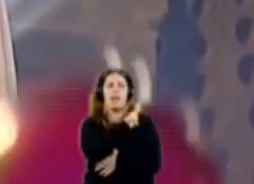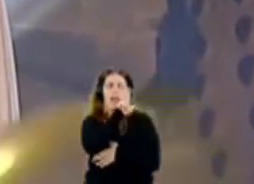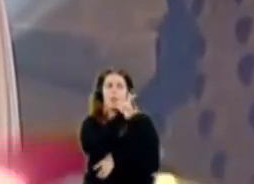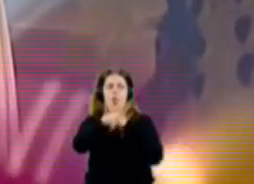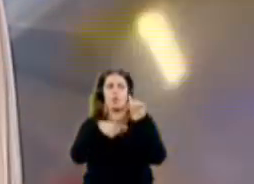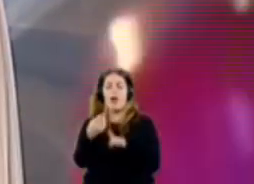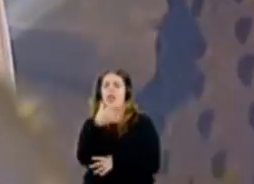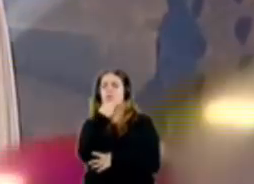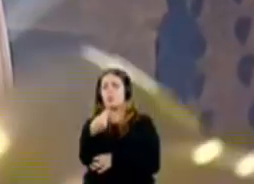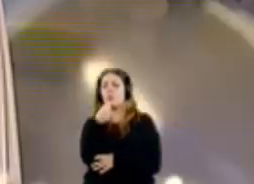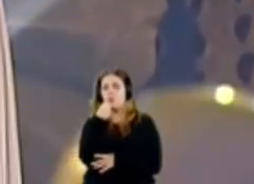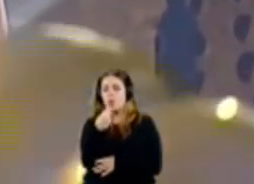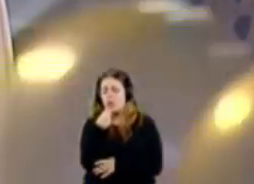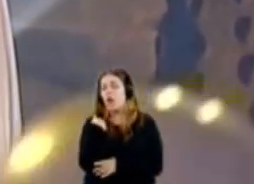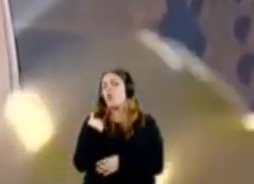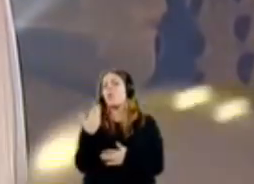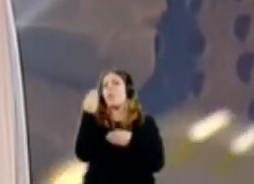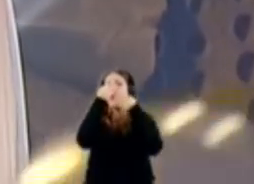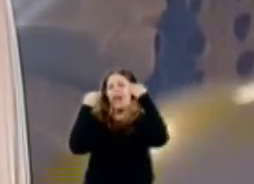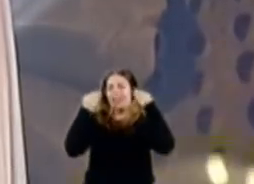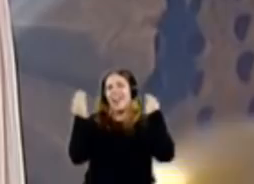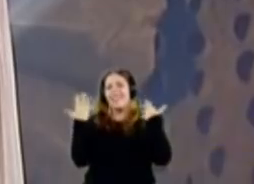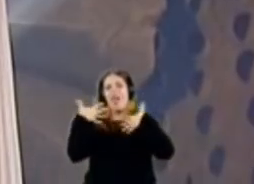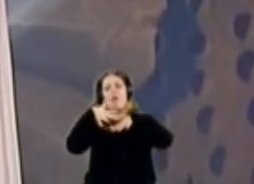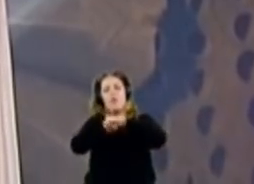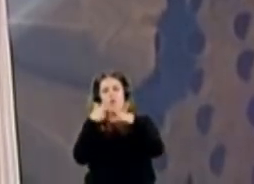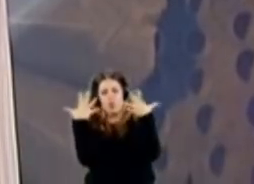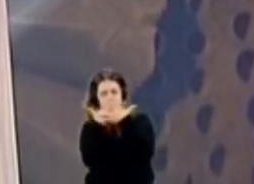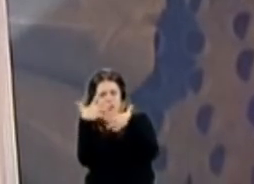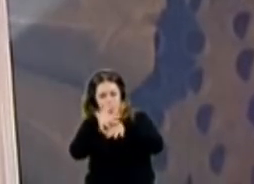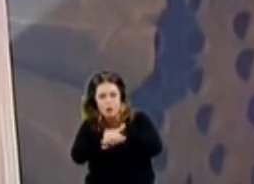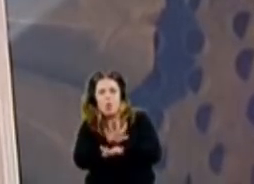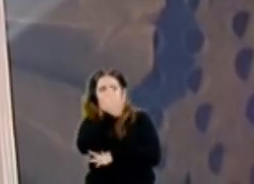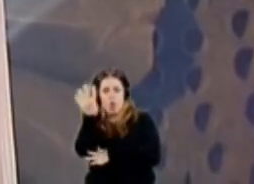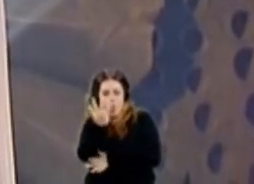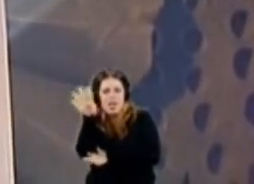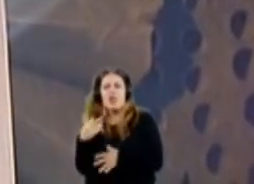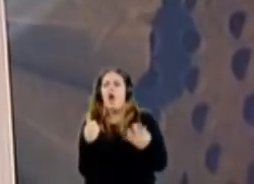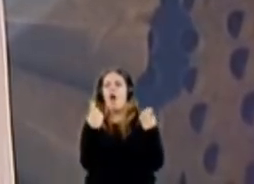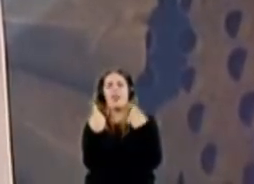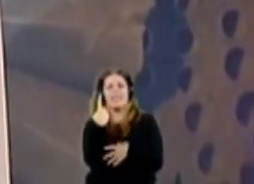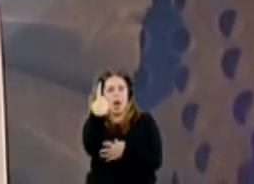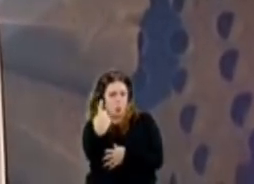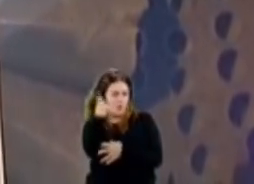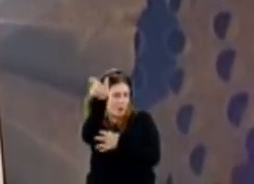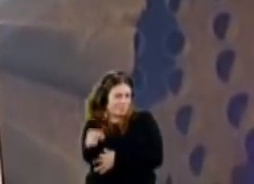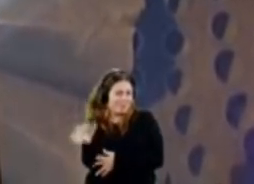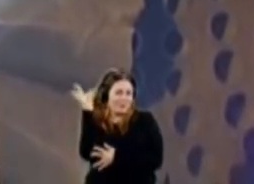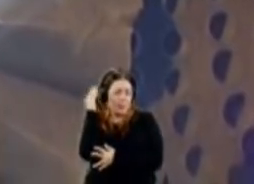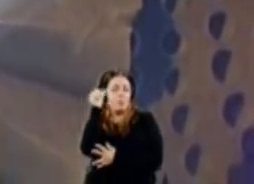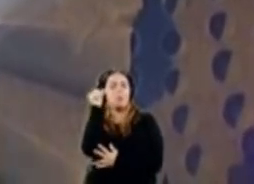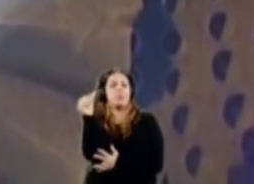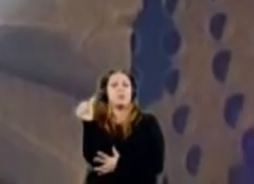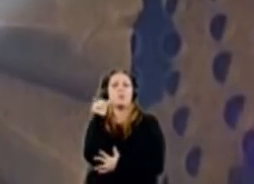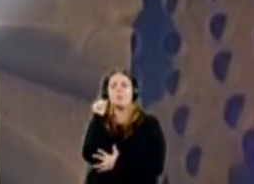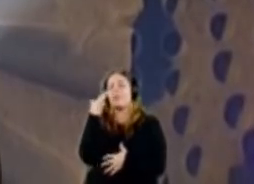un maquillaje de Fusión 4, aunque falta una de ellas, y le quieren mandar un mensaje a Tania, que está embarazada y seguro que nos está